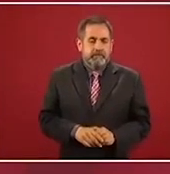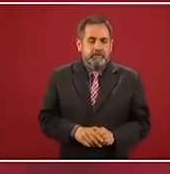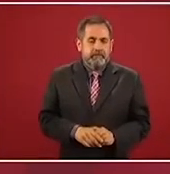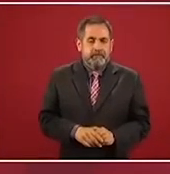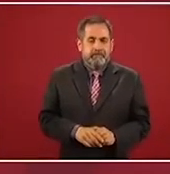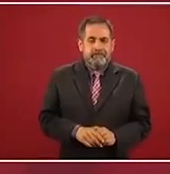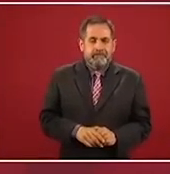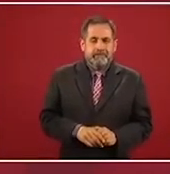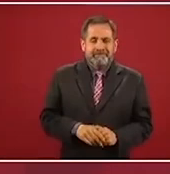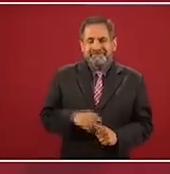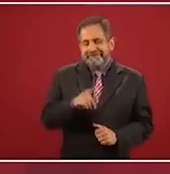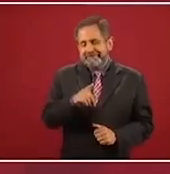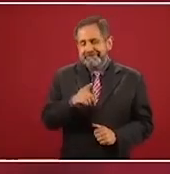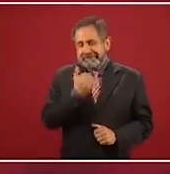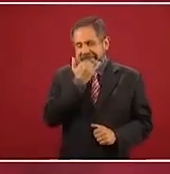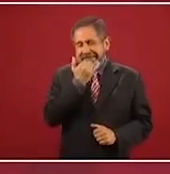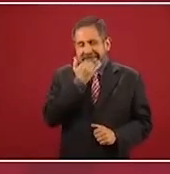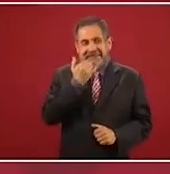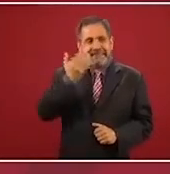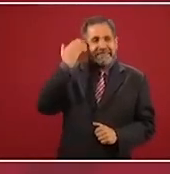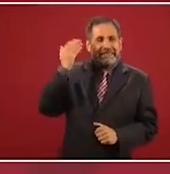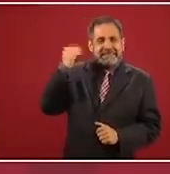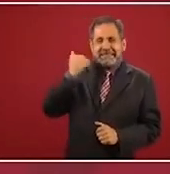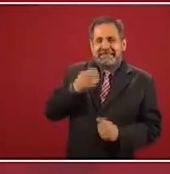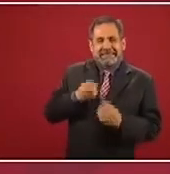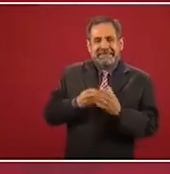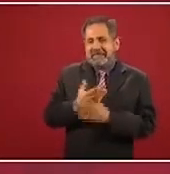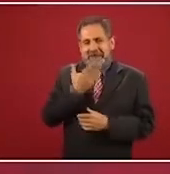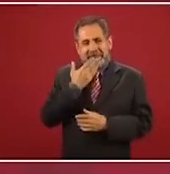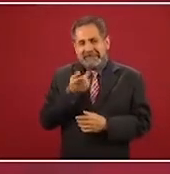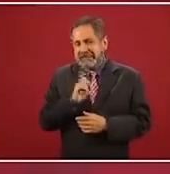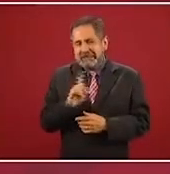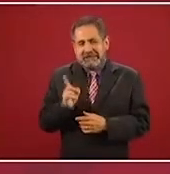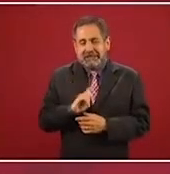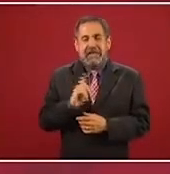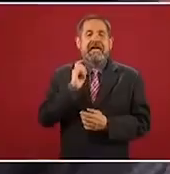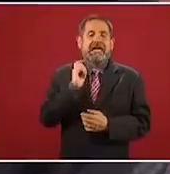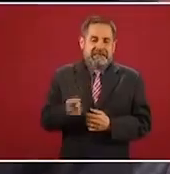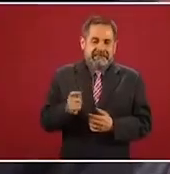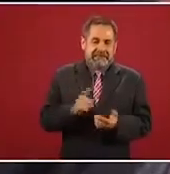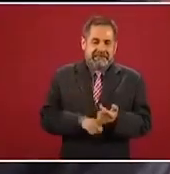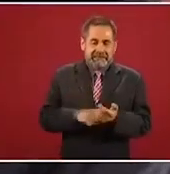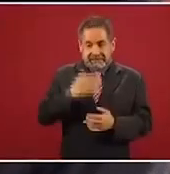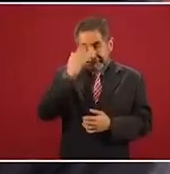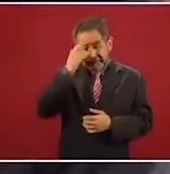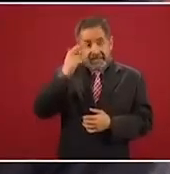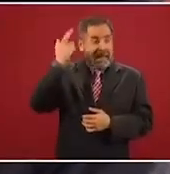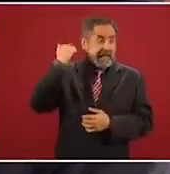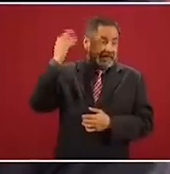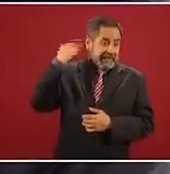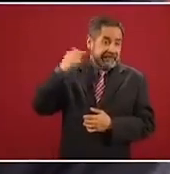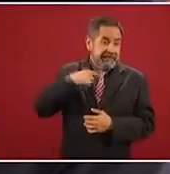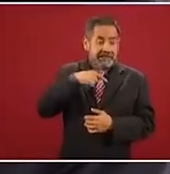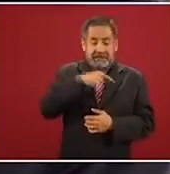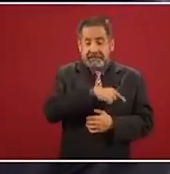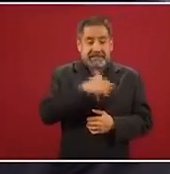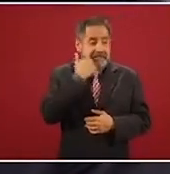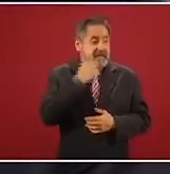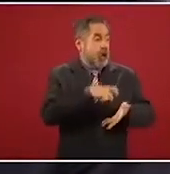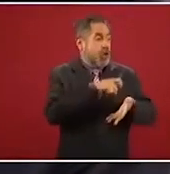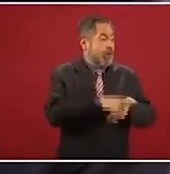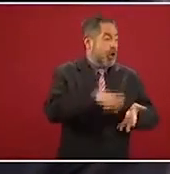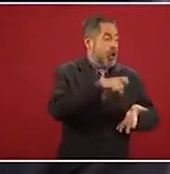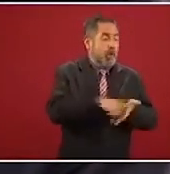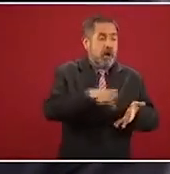hay una mala experiencia también en que todo se quiso resolver comprando